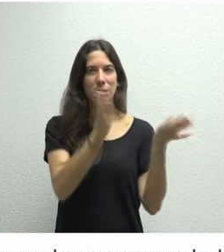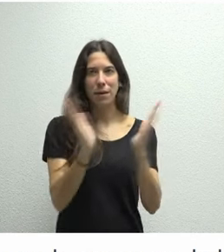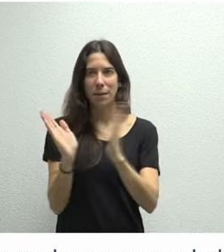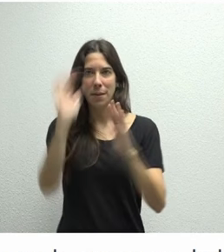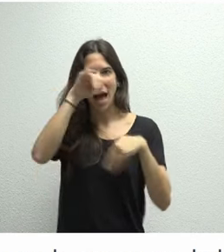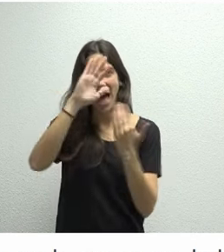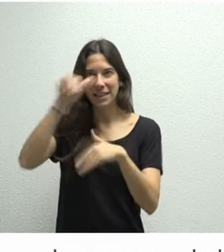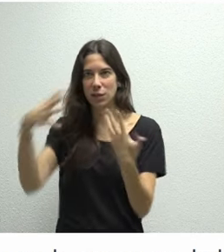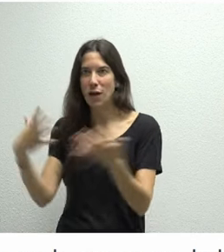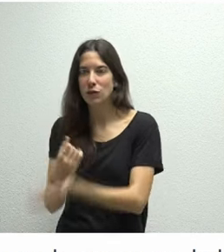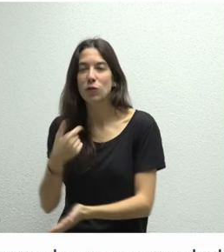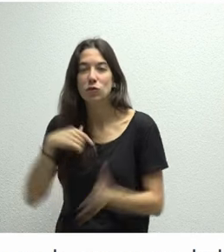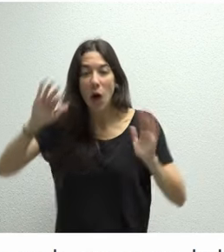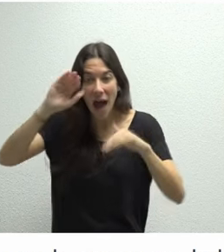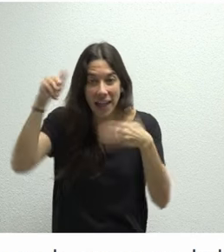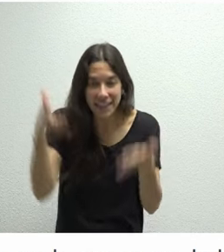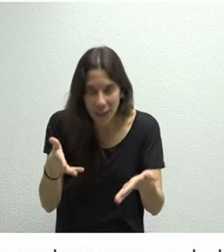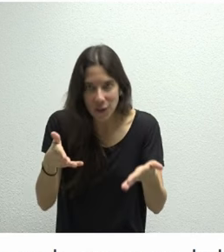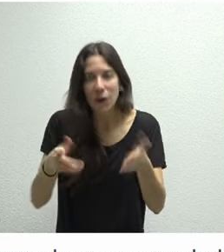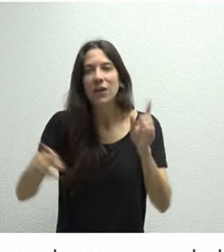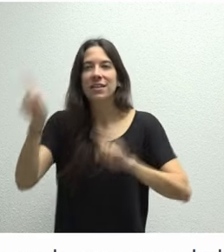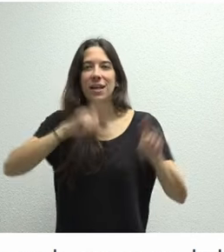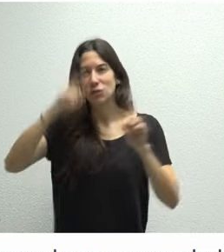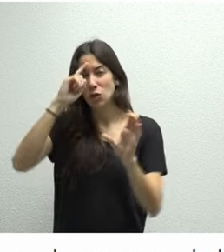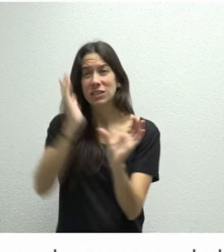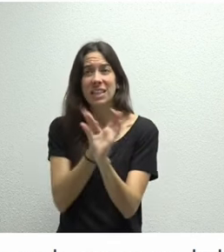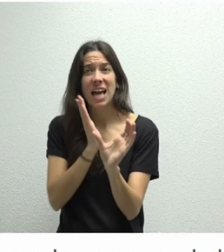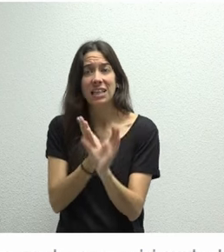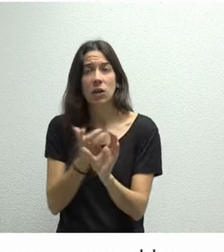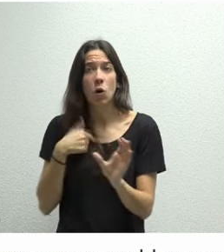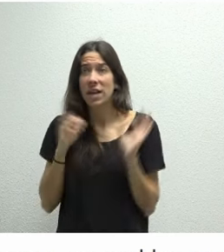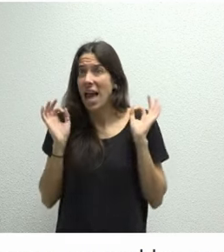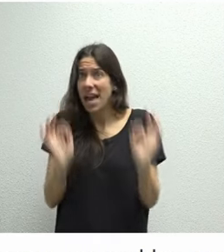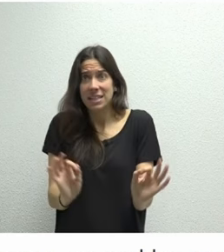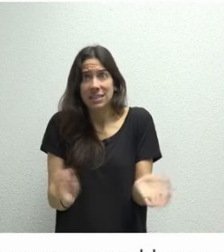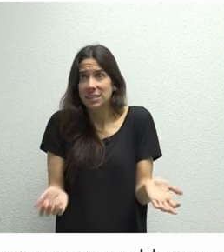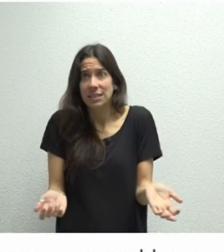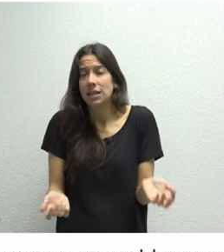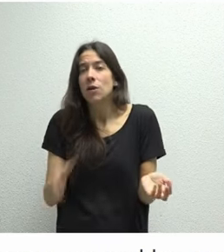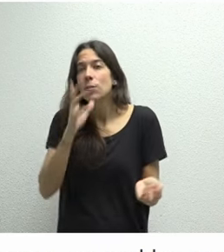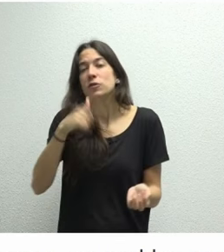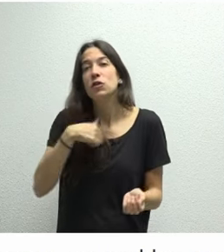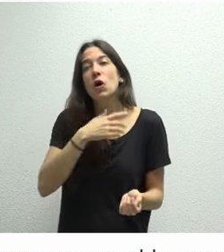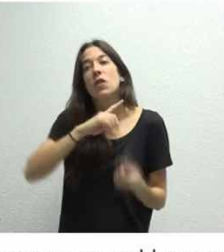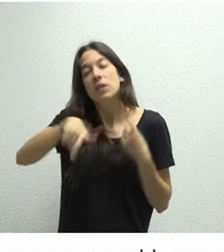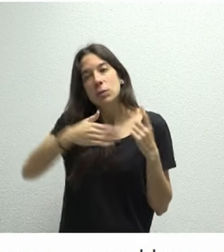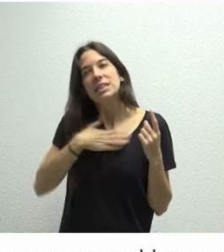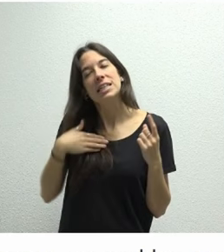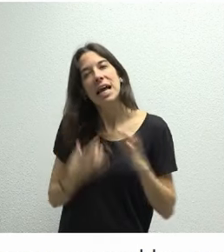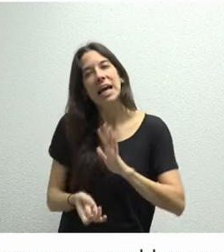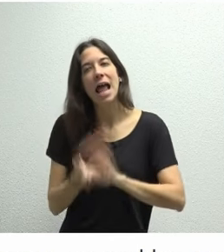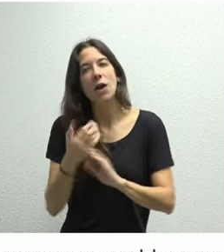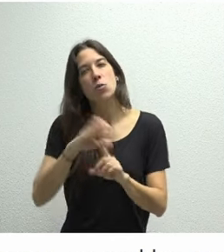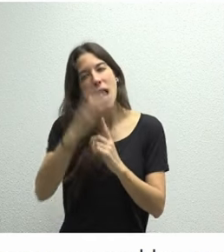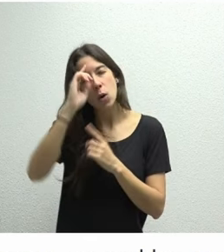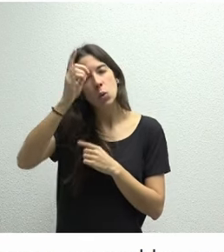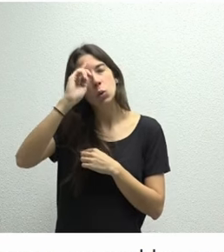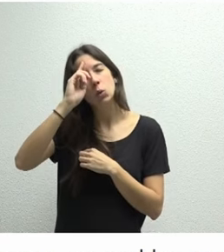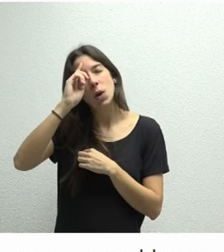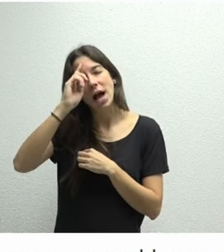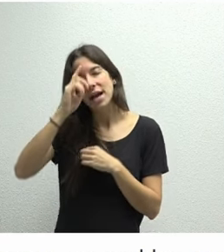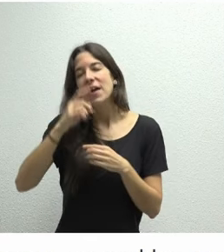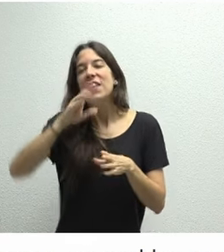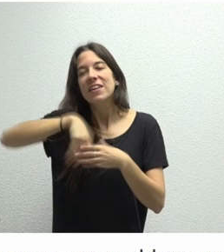psiquiátrico y esto era de lo que yo no me podía mover Y esto es lo que intenté después crear la cultura en el equipo equipo extenso